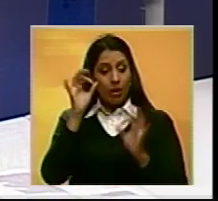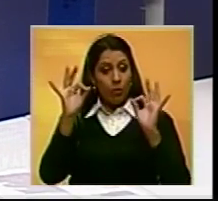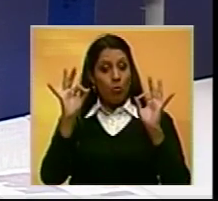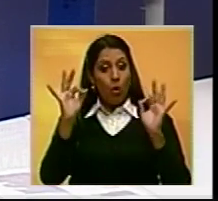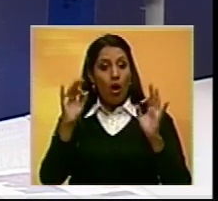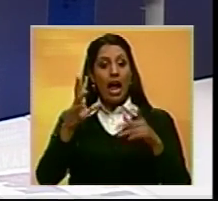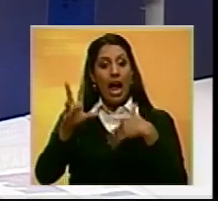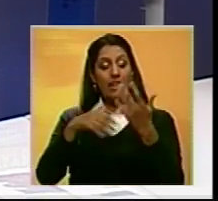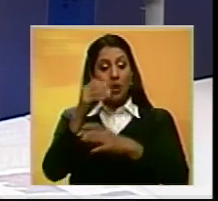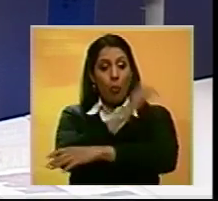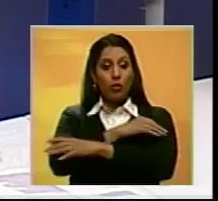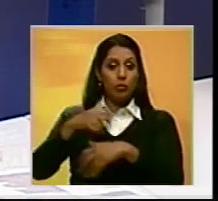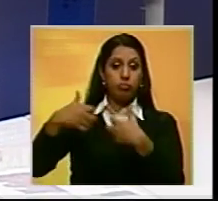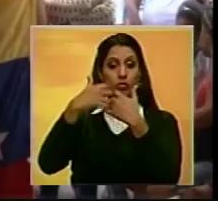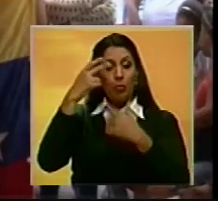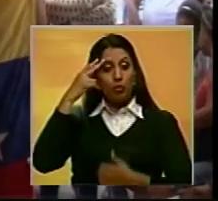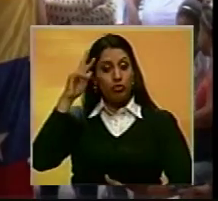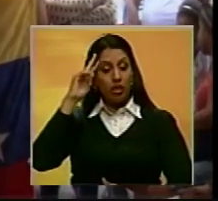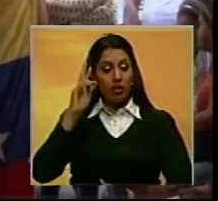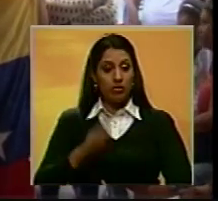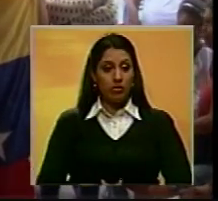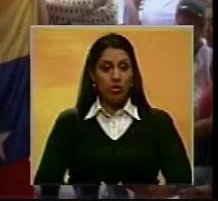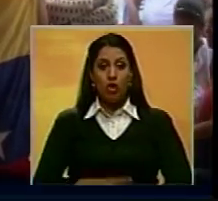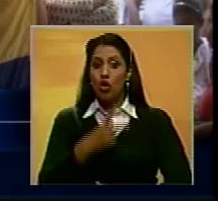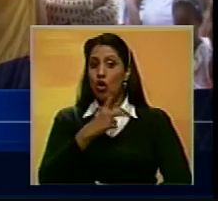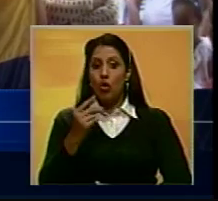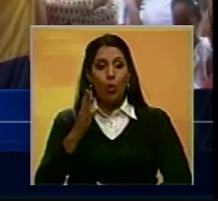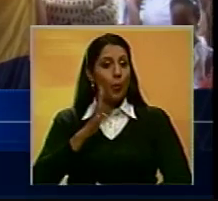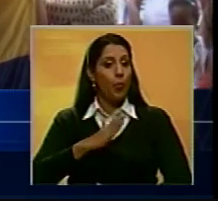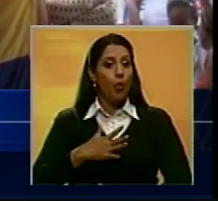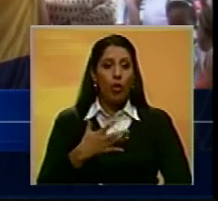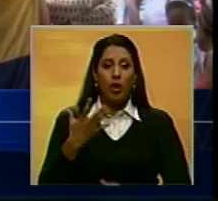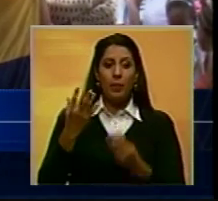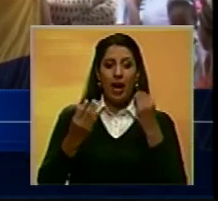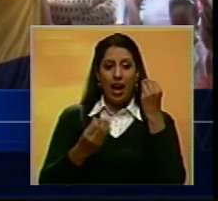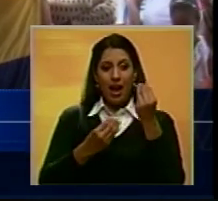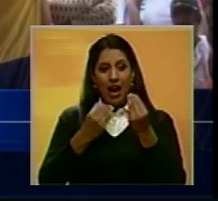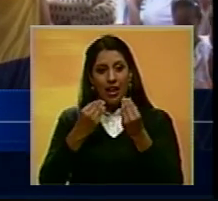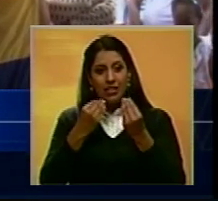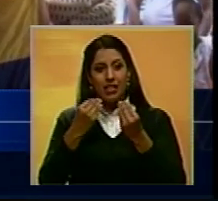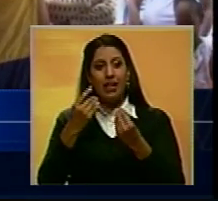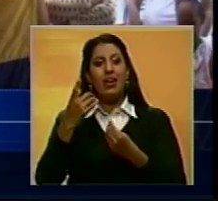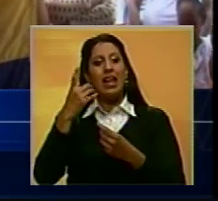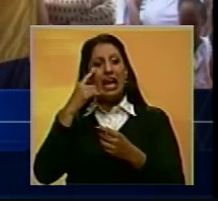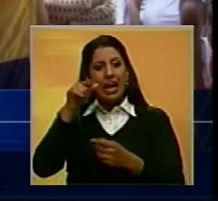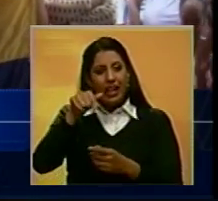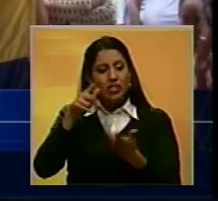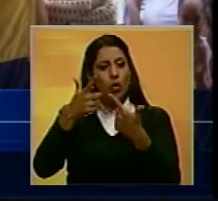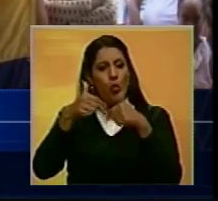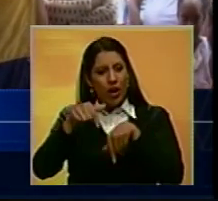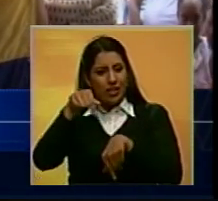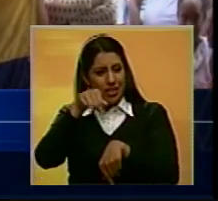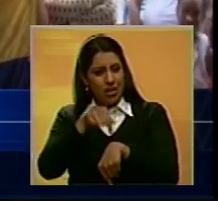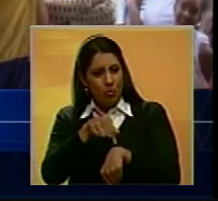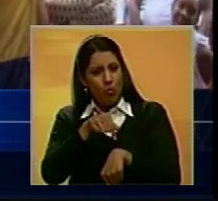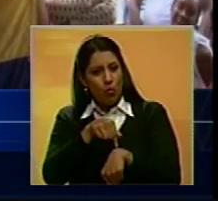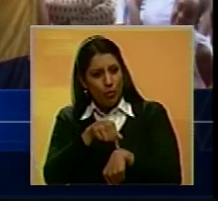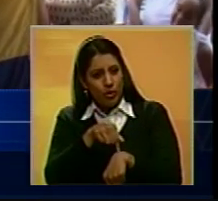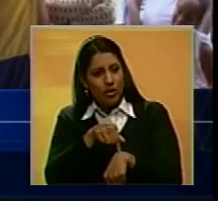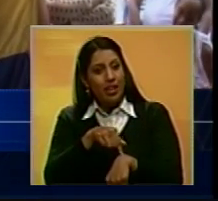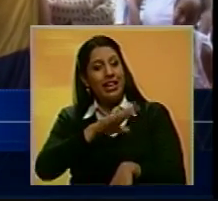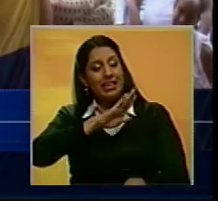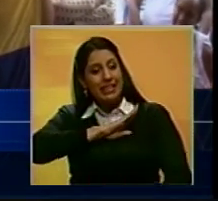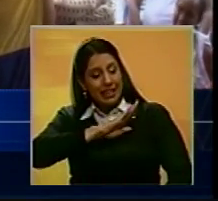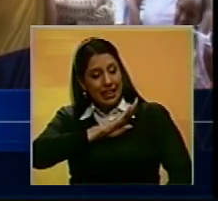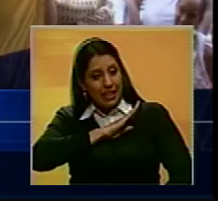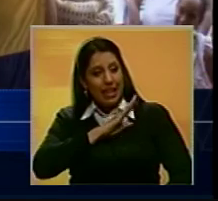el accionar de la oposición. No podemos caer en ese error. En estos momentos